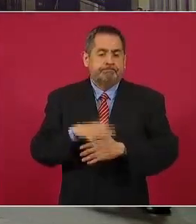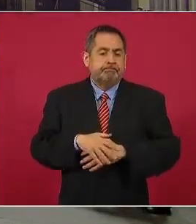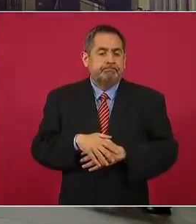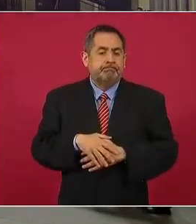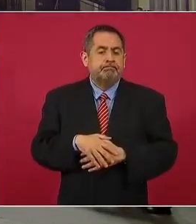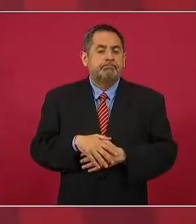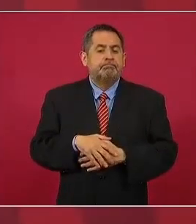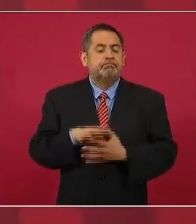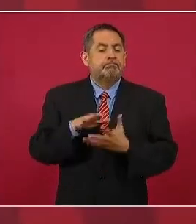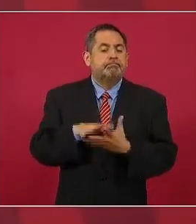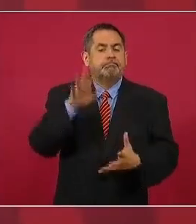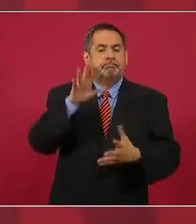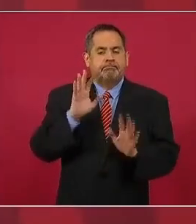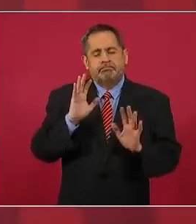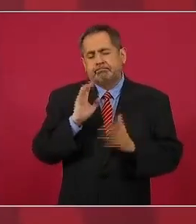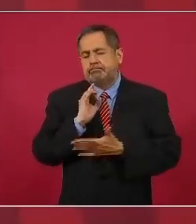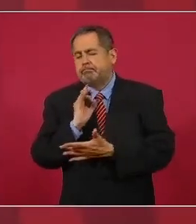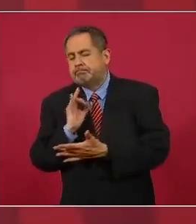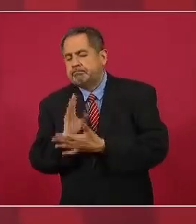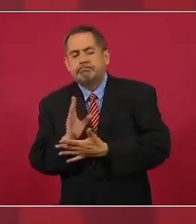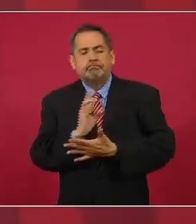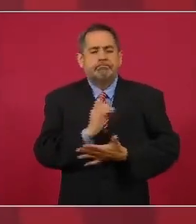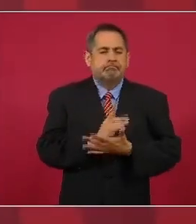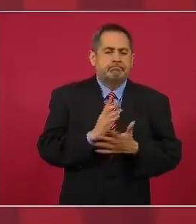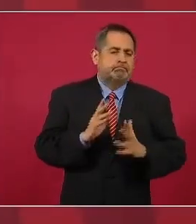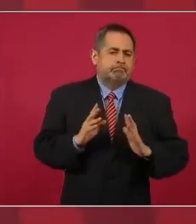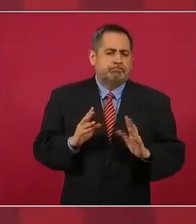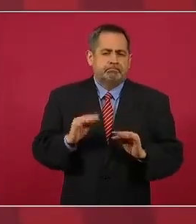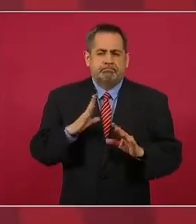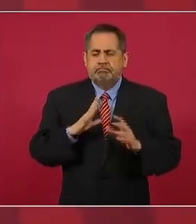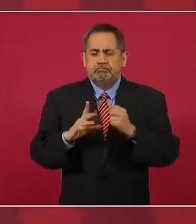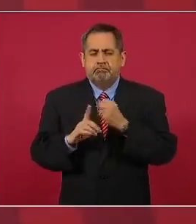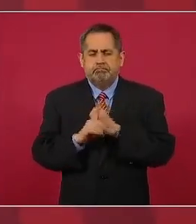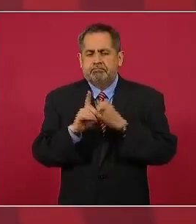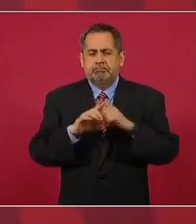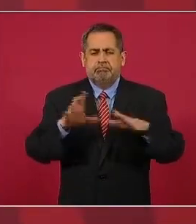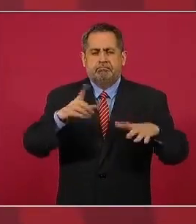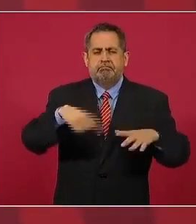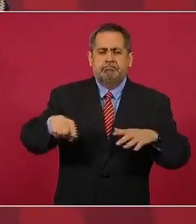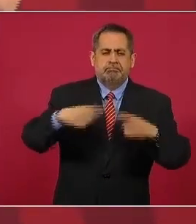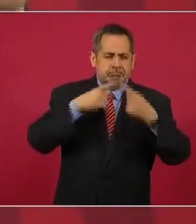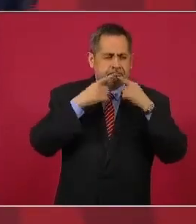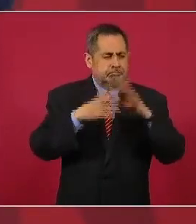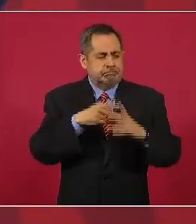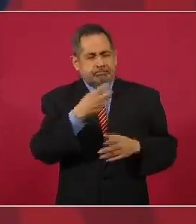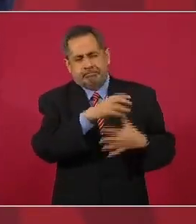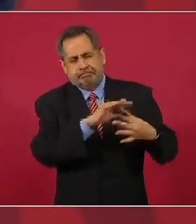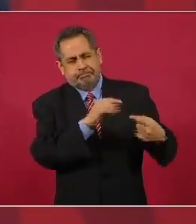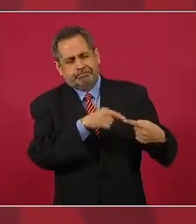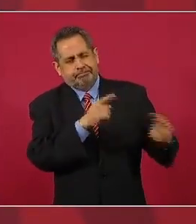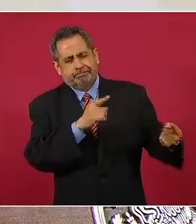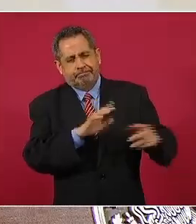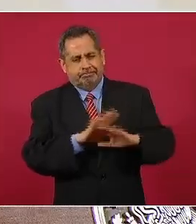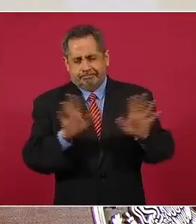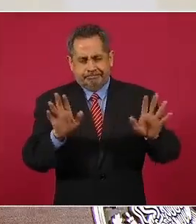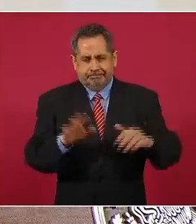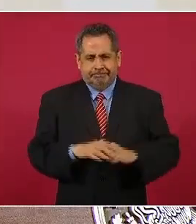mayoría de los periodistas no tiene nada que ver con lo que estamos hablando. Ya hablé, ya.